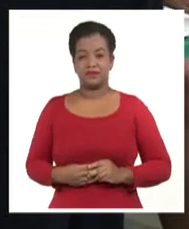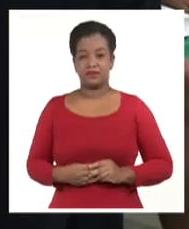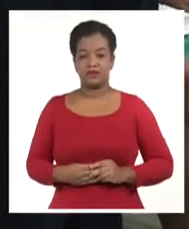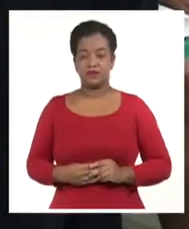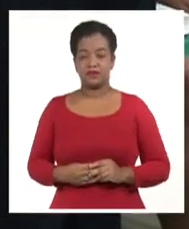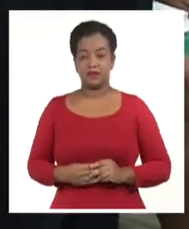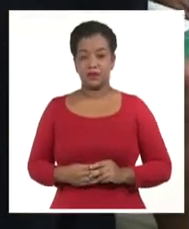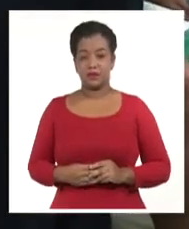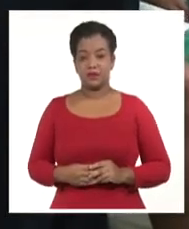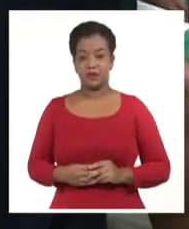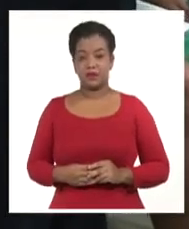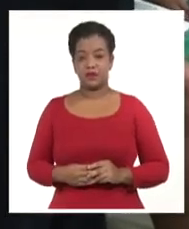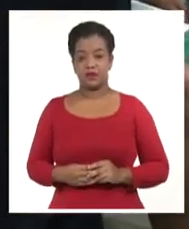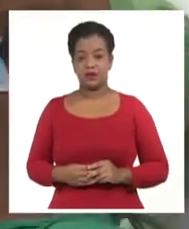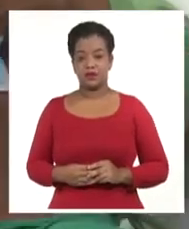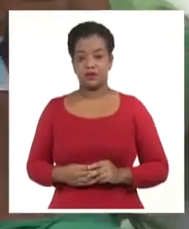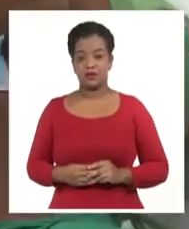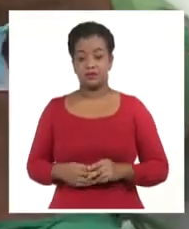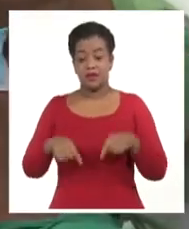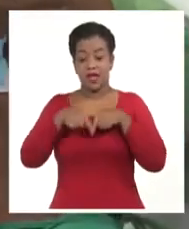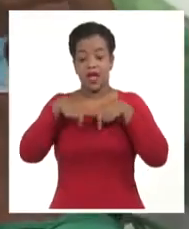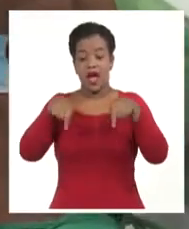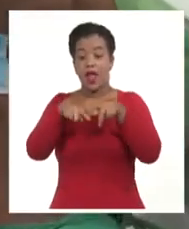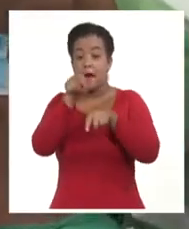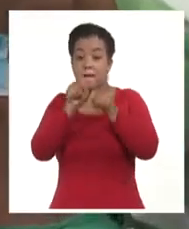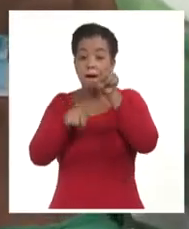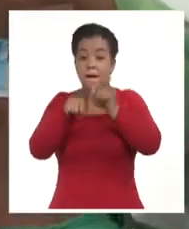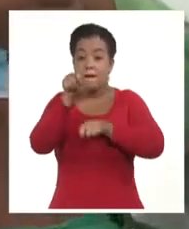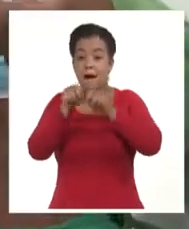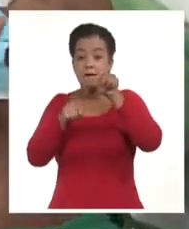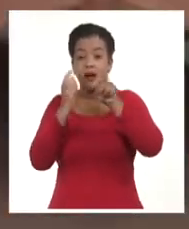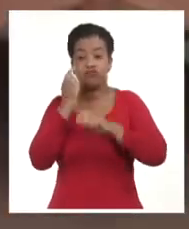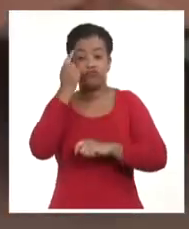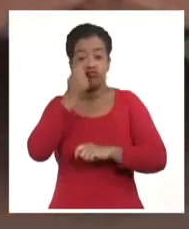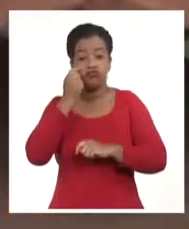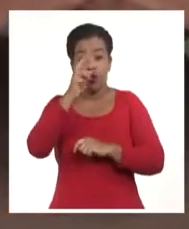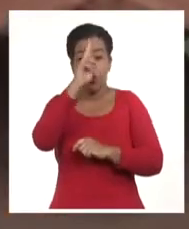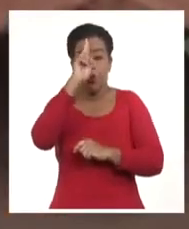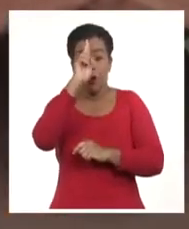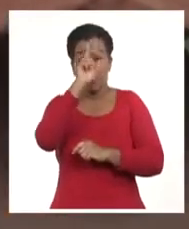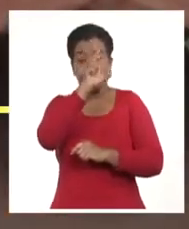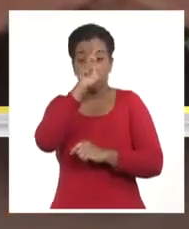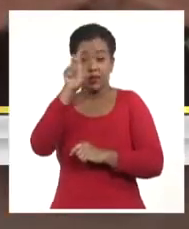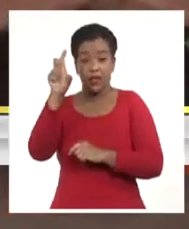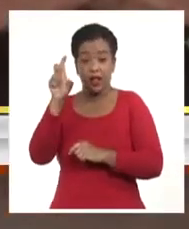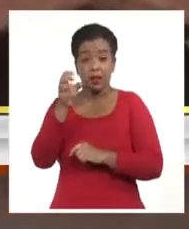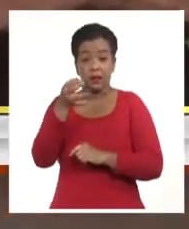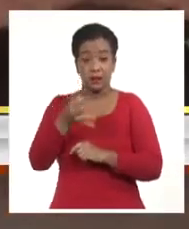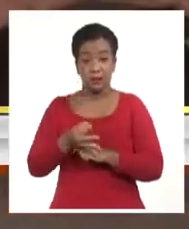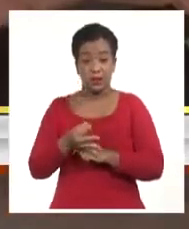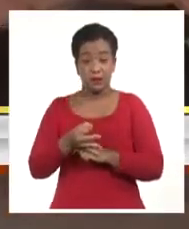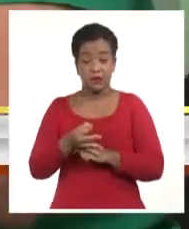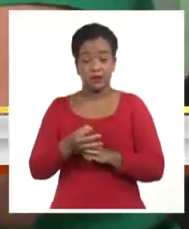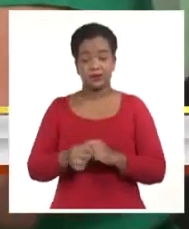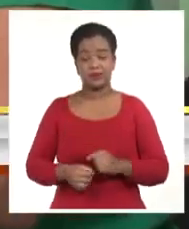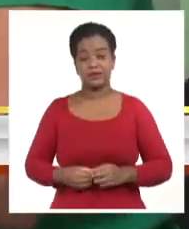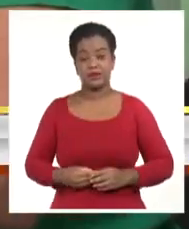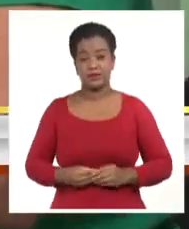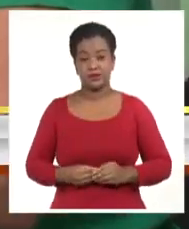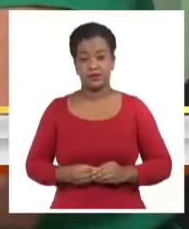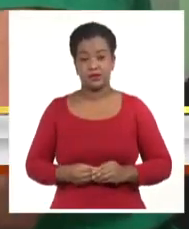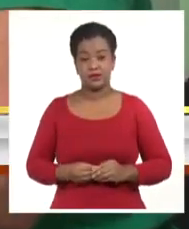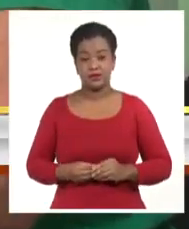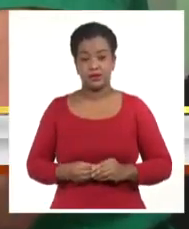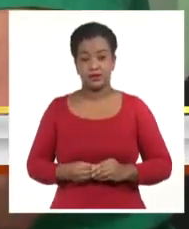En el área de preoperatorio del Centro Oftalmológico perteneciente al Hospital General Docente Dr. Ernesto Guevara de la